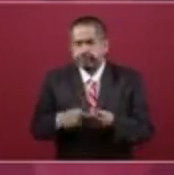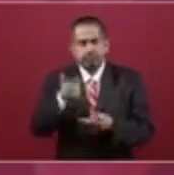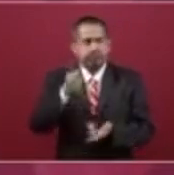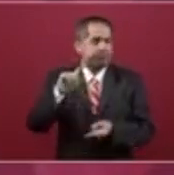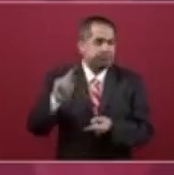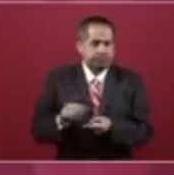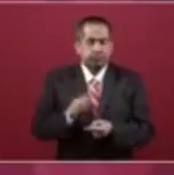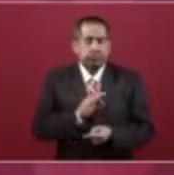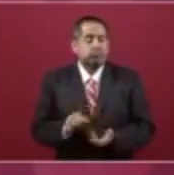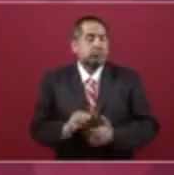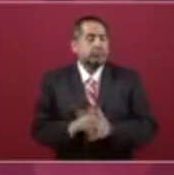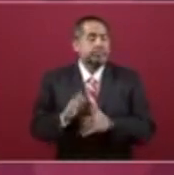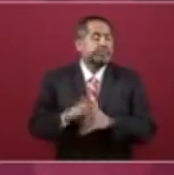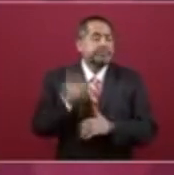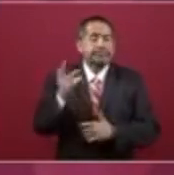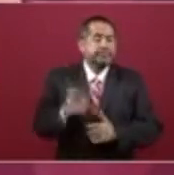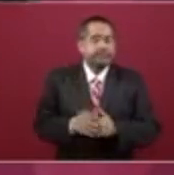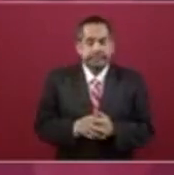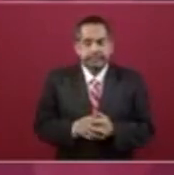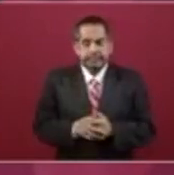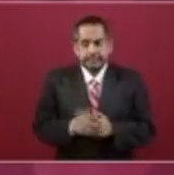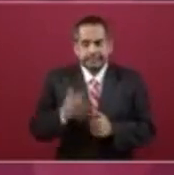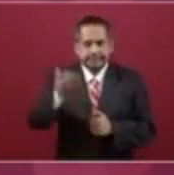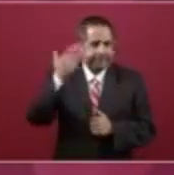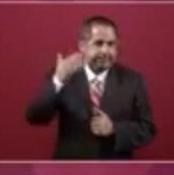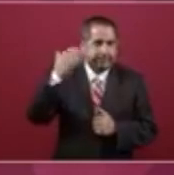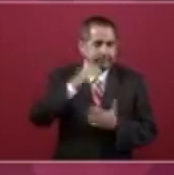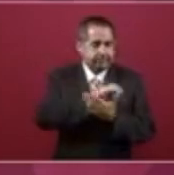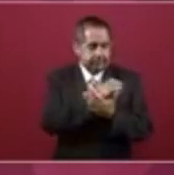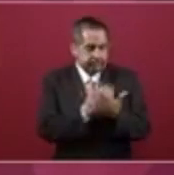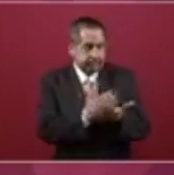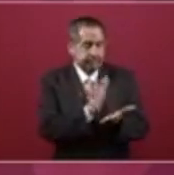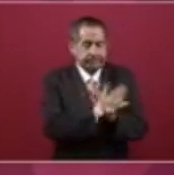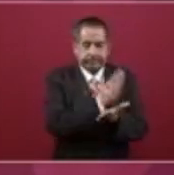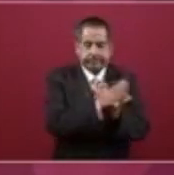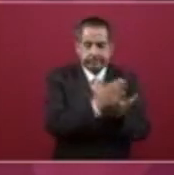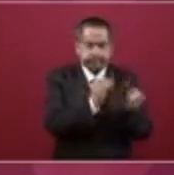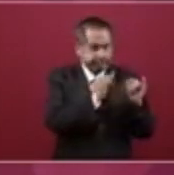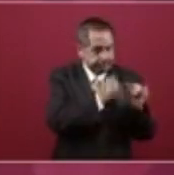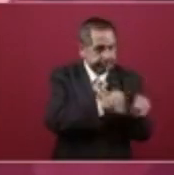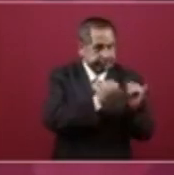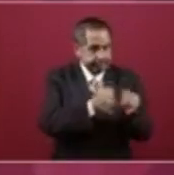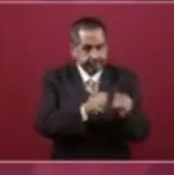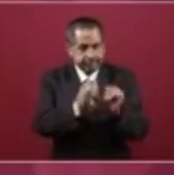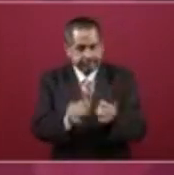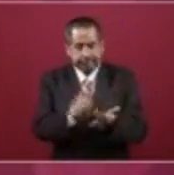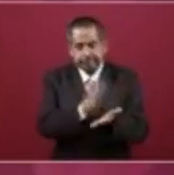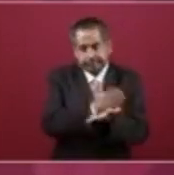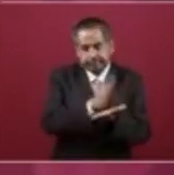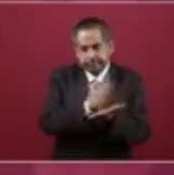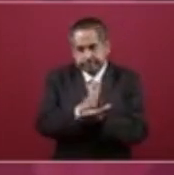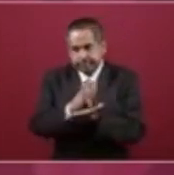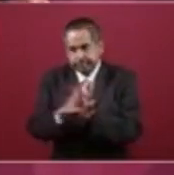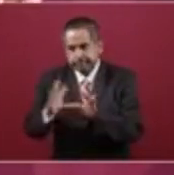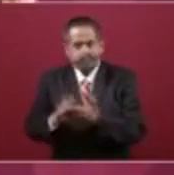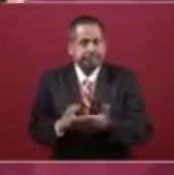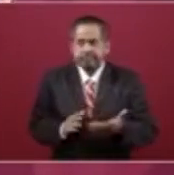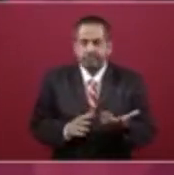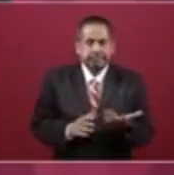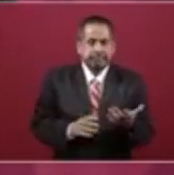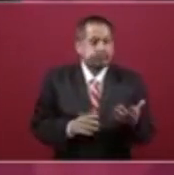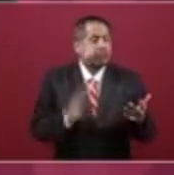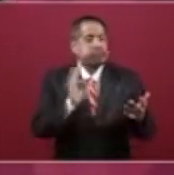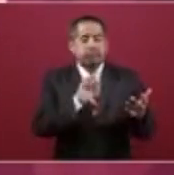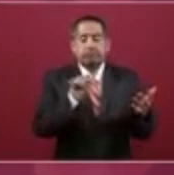costo, porque anteriormente se contrataba de manera individual cada una de estas cosas, y cuando una